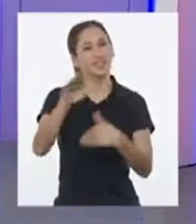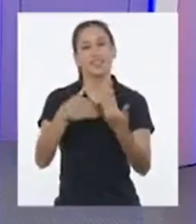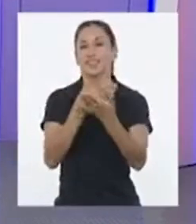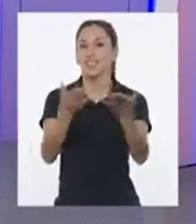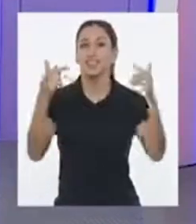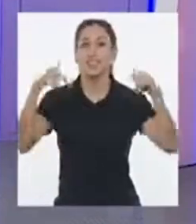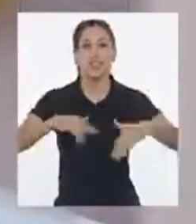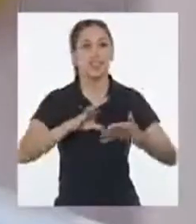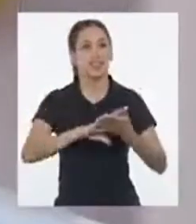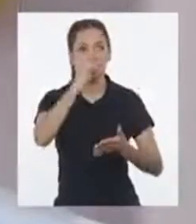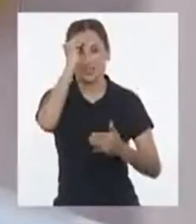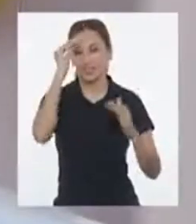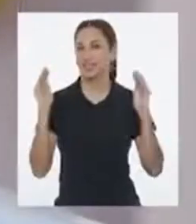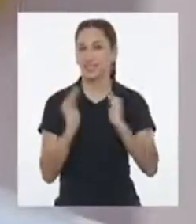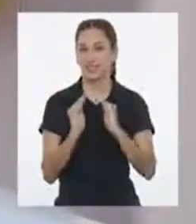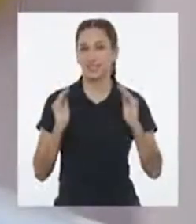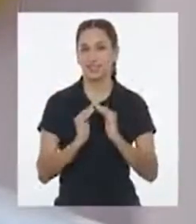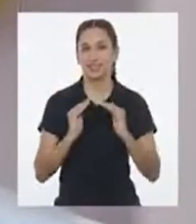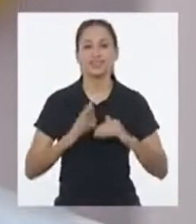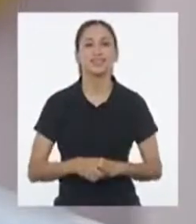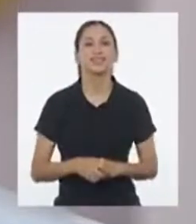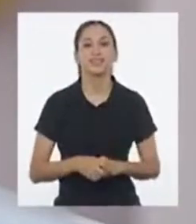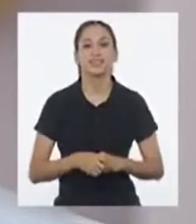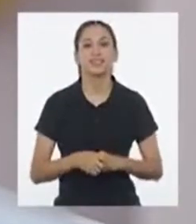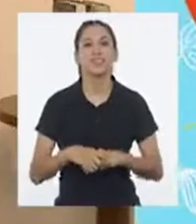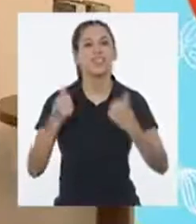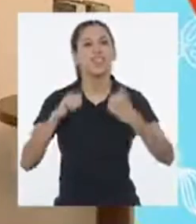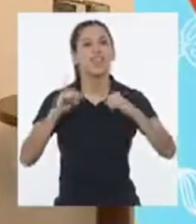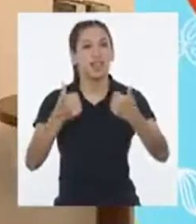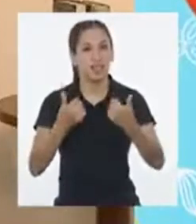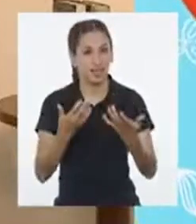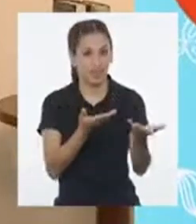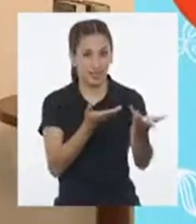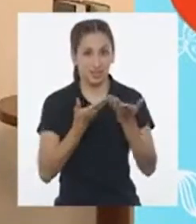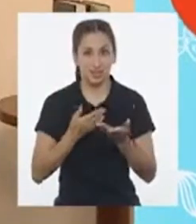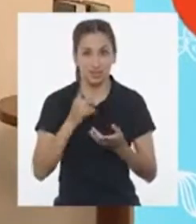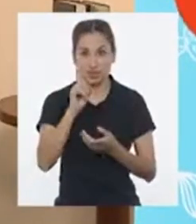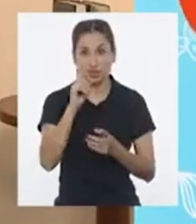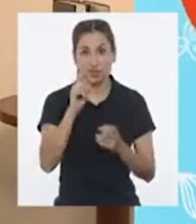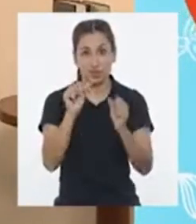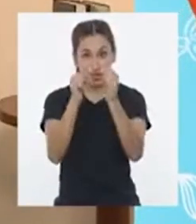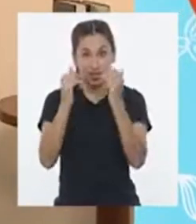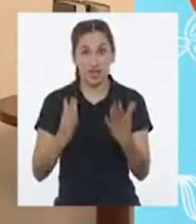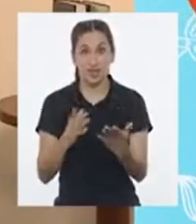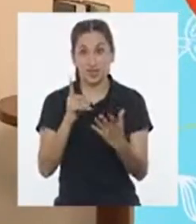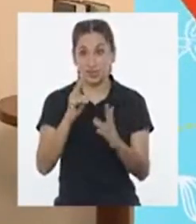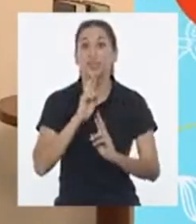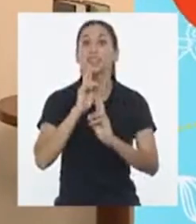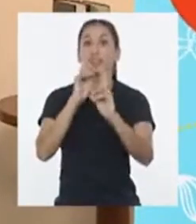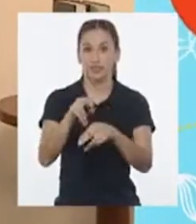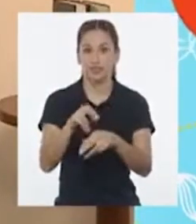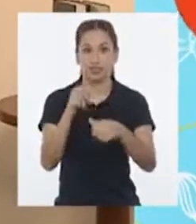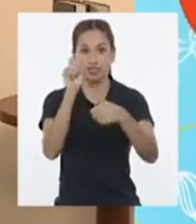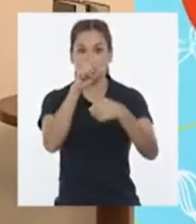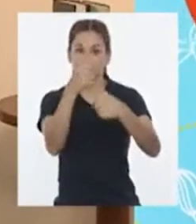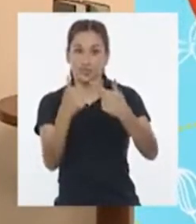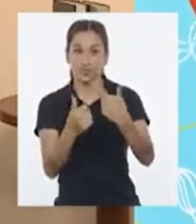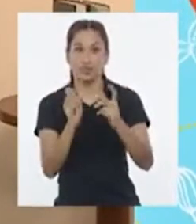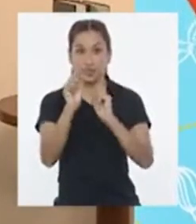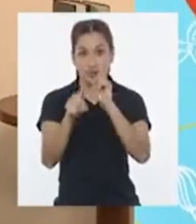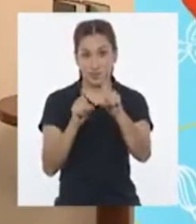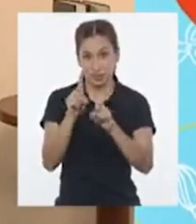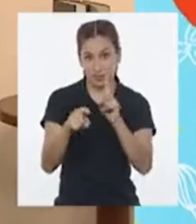Bienvenidas y bienvenidos a Aprendo en Casa. ¿Qué tal si invitamos a una estudiante a responder